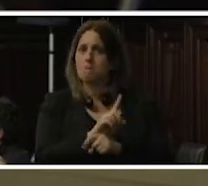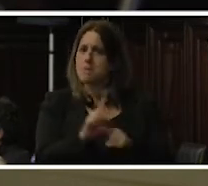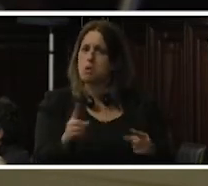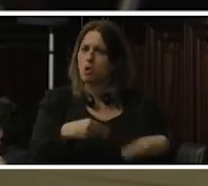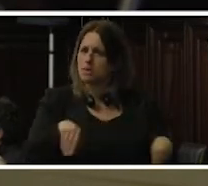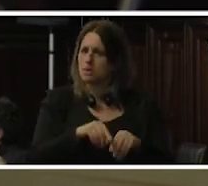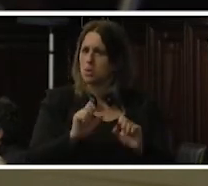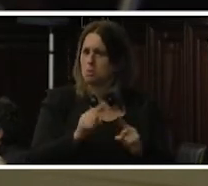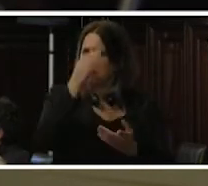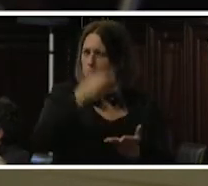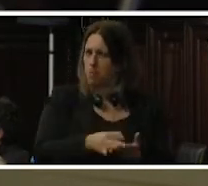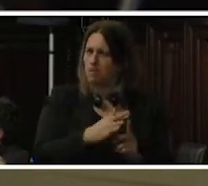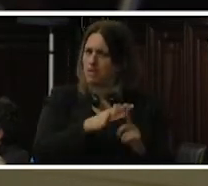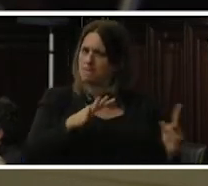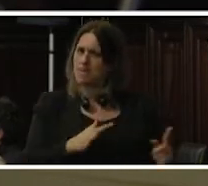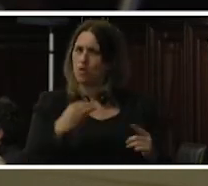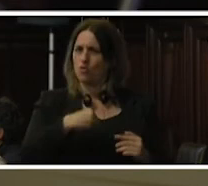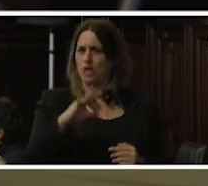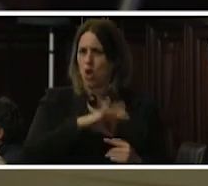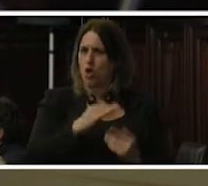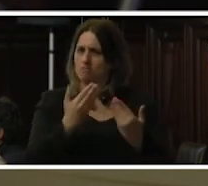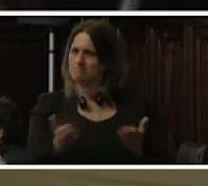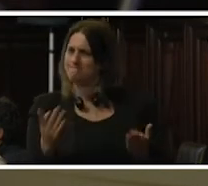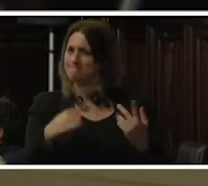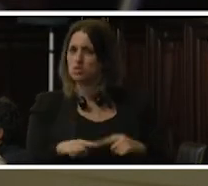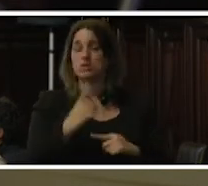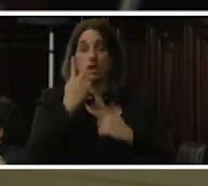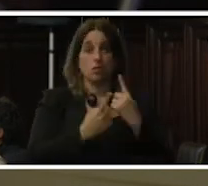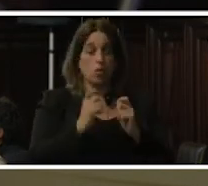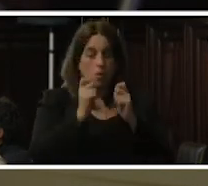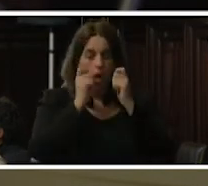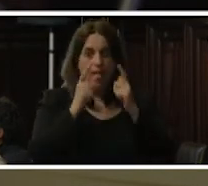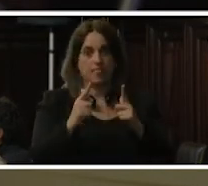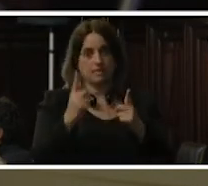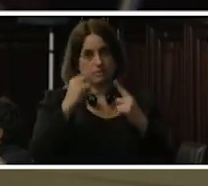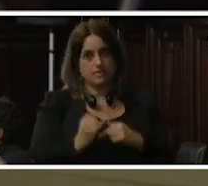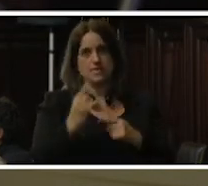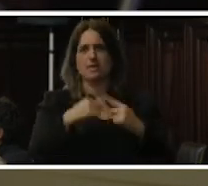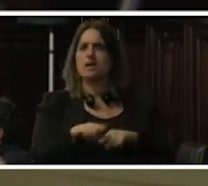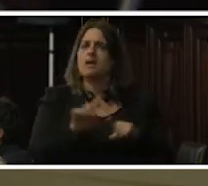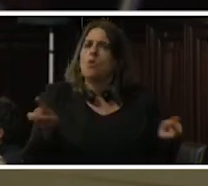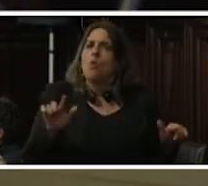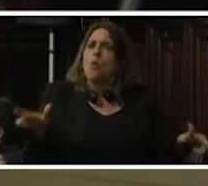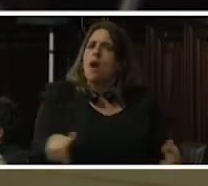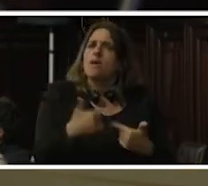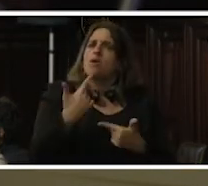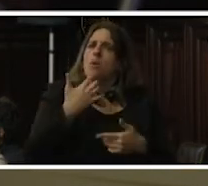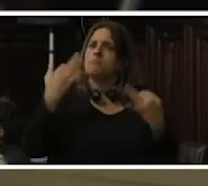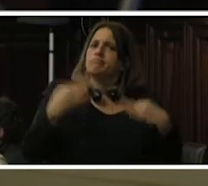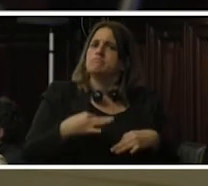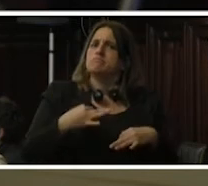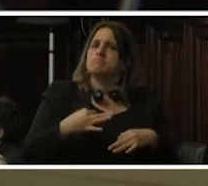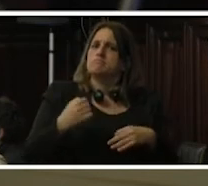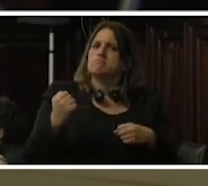de los pueblos en aislamiento voluntario. Y sobre todo, algo que nos alarma muchísimo, es que no existe una garantía de que